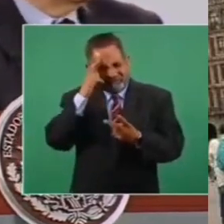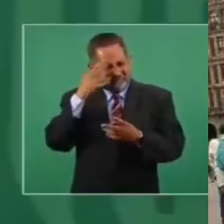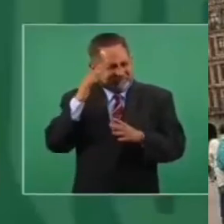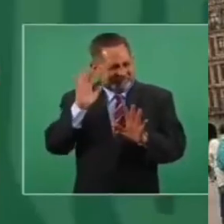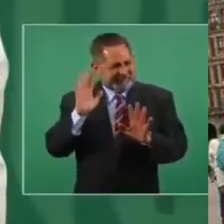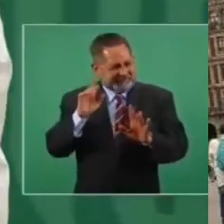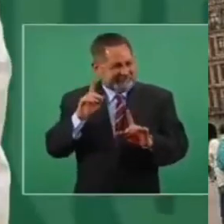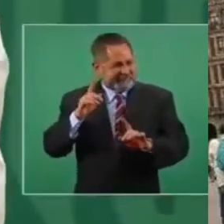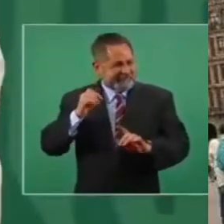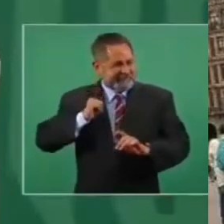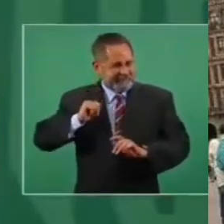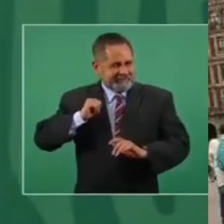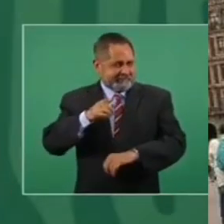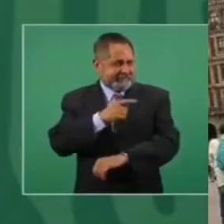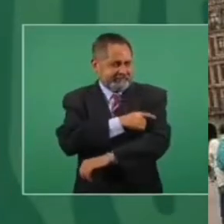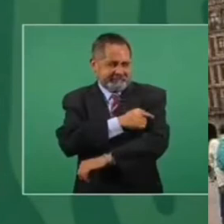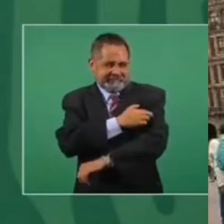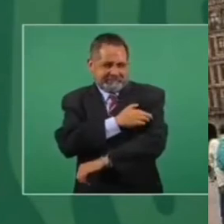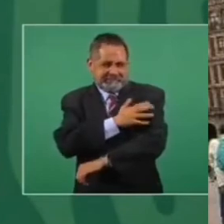Sí,